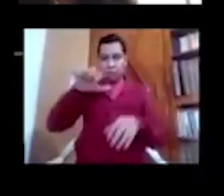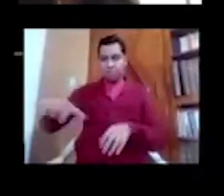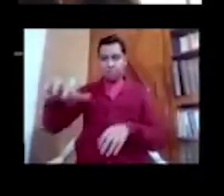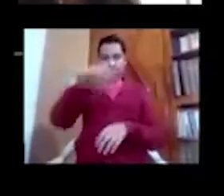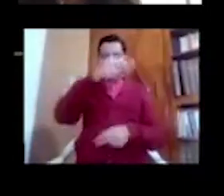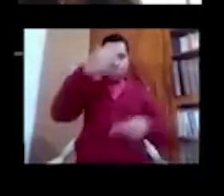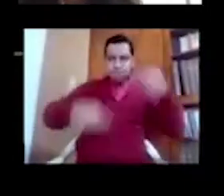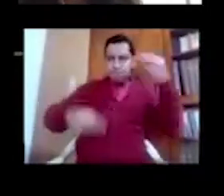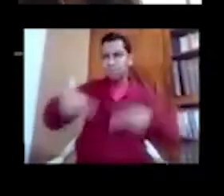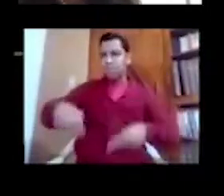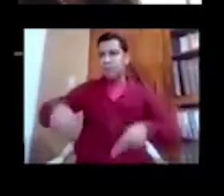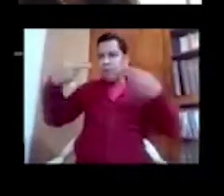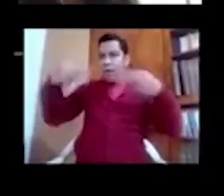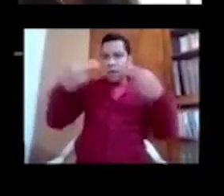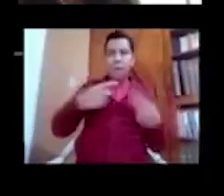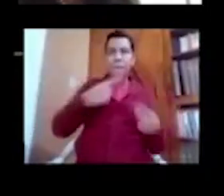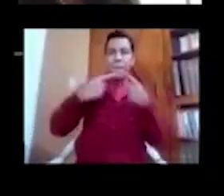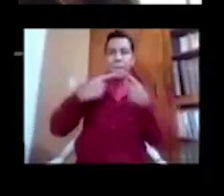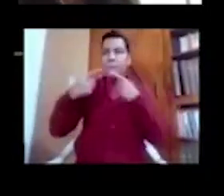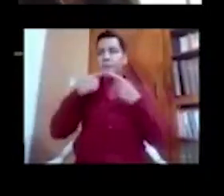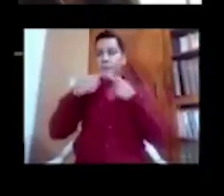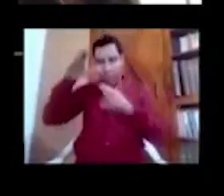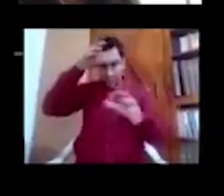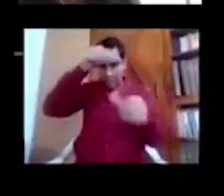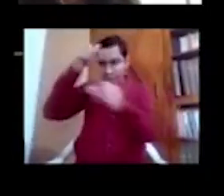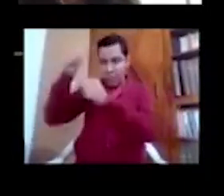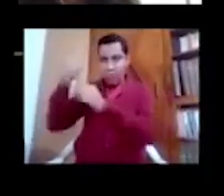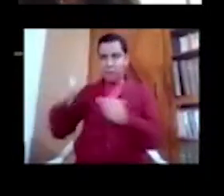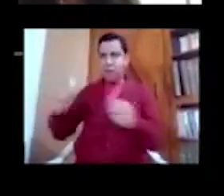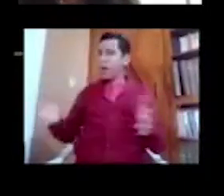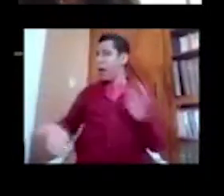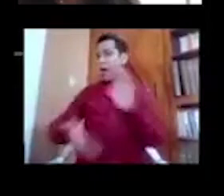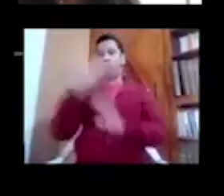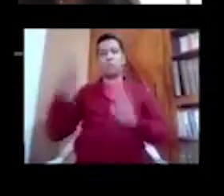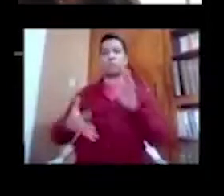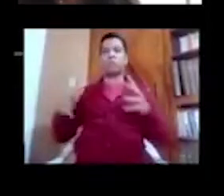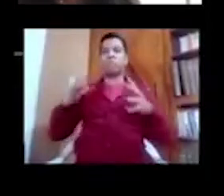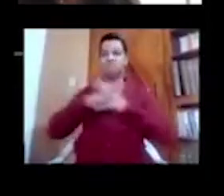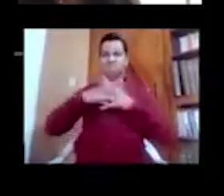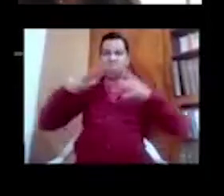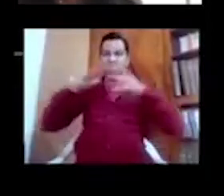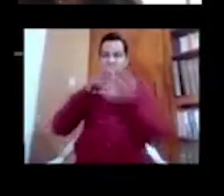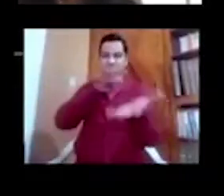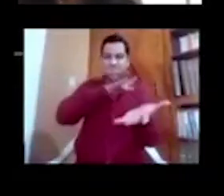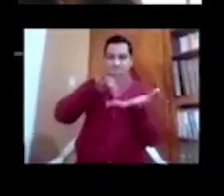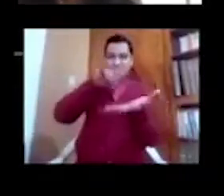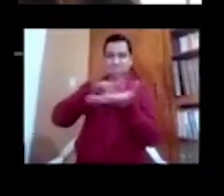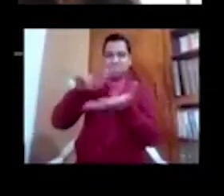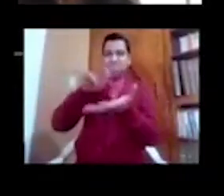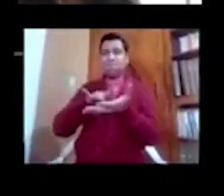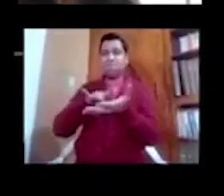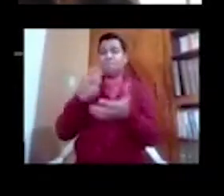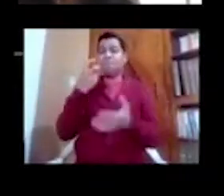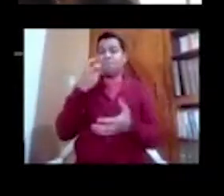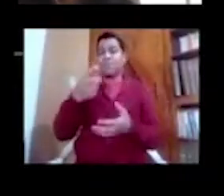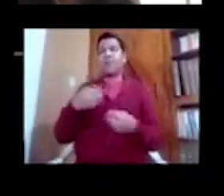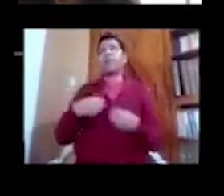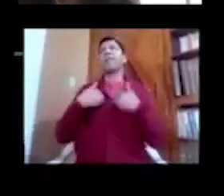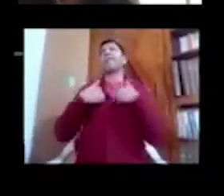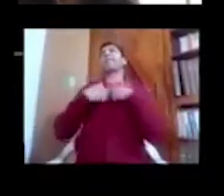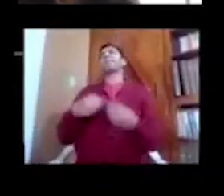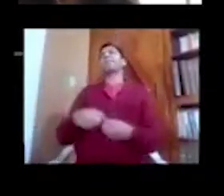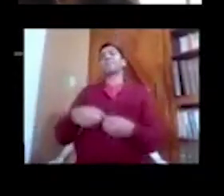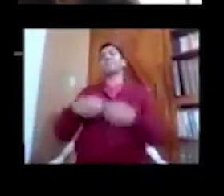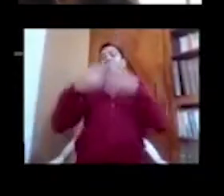pudieran establecer con otros pueblos. Entonces estamos hablando de sociedades donde queda muy claro cuál es la manera